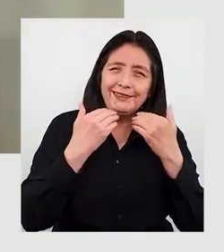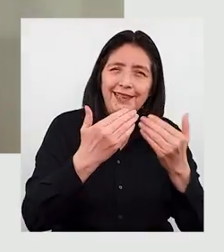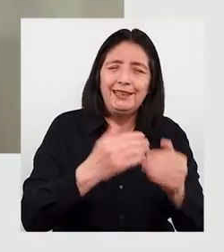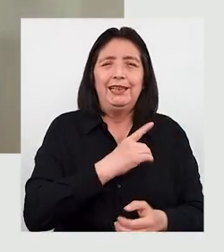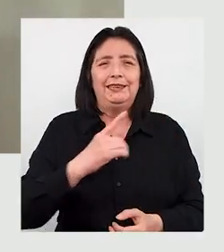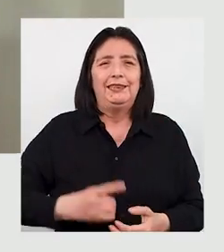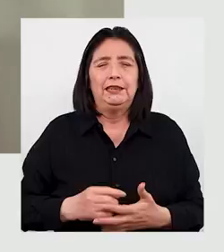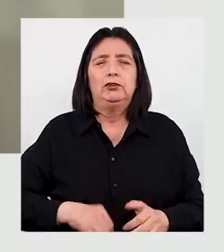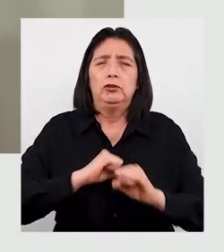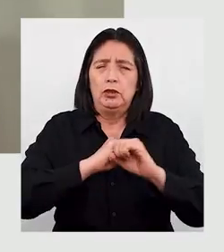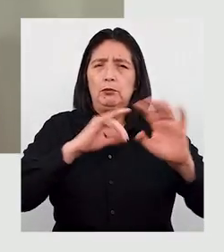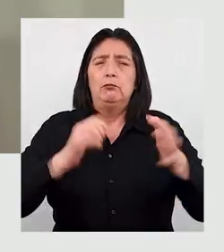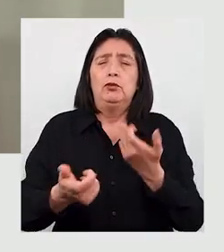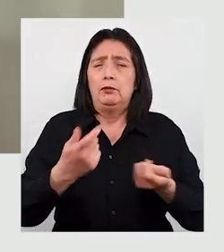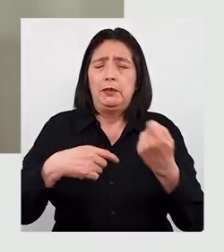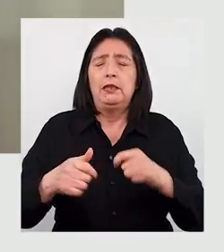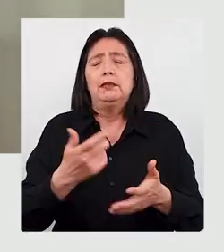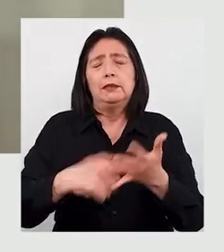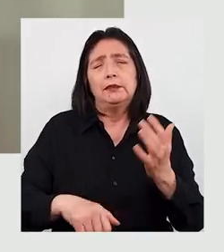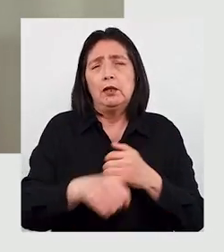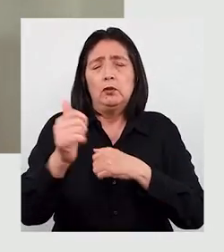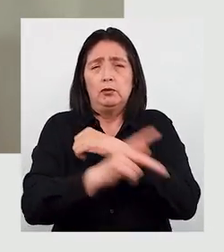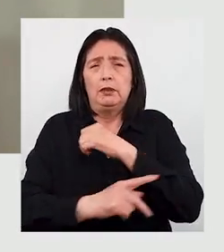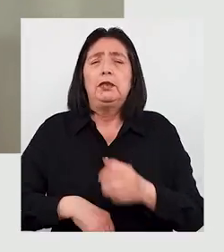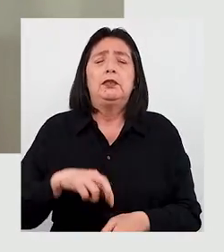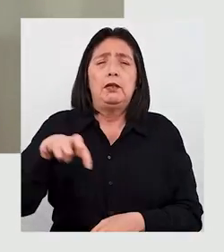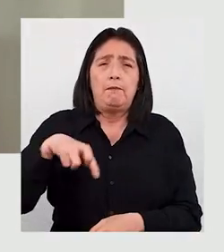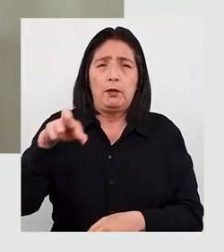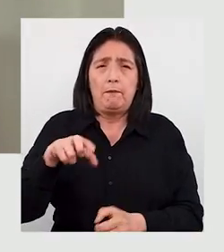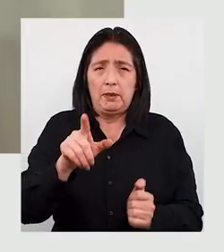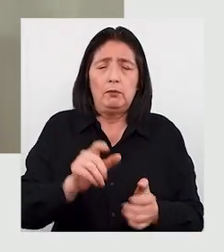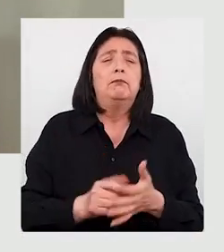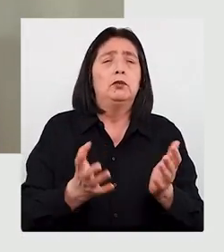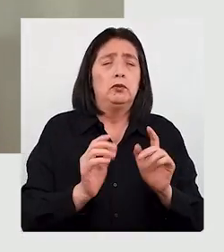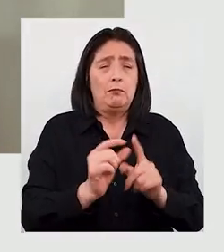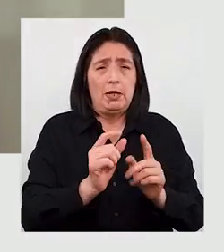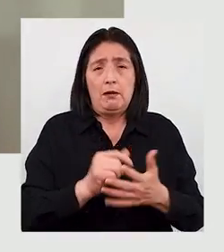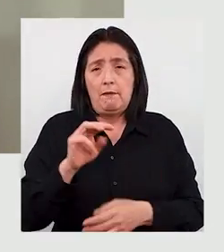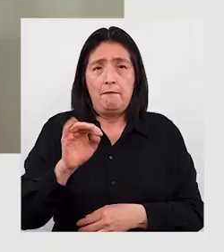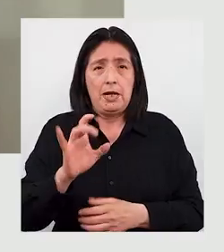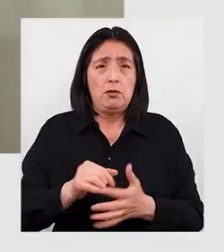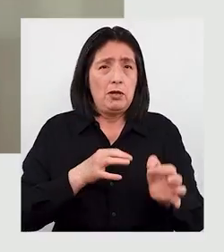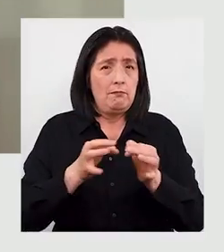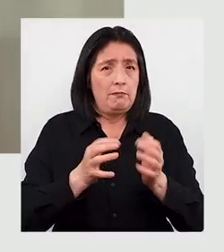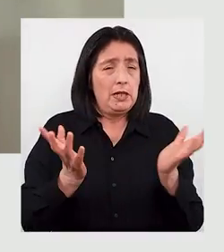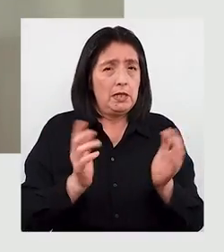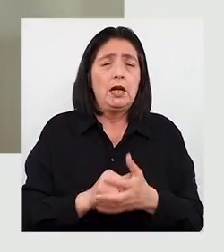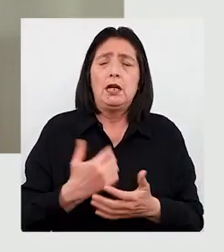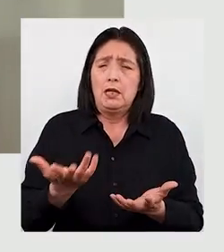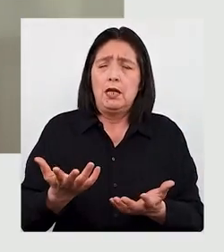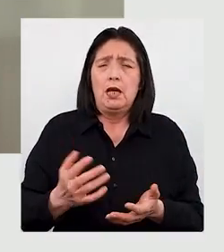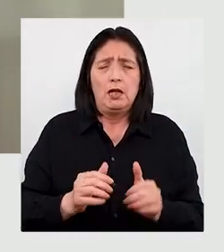Agradecemos al director de promoción de las exportaciones de PromPerú por sus palabras. Como bien precisa Mario en su presentación,